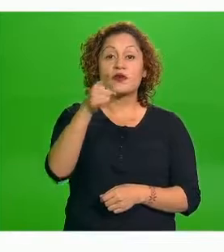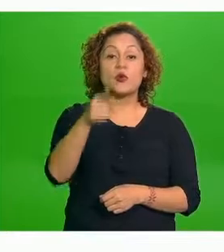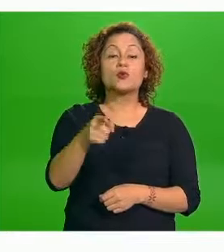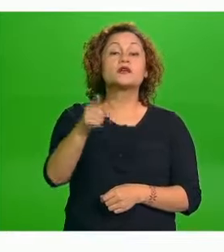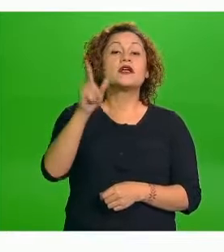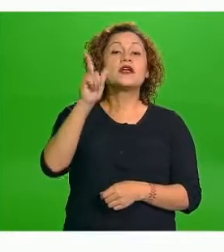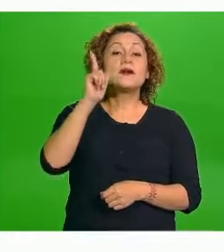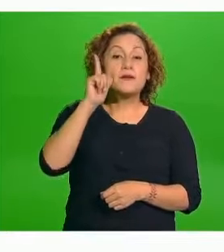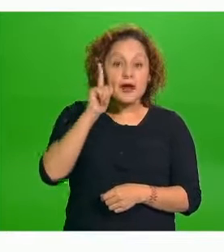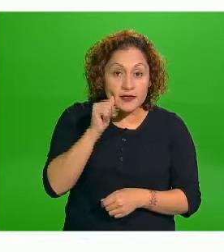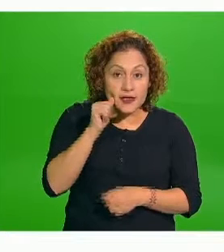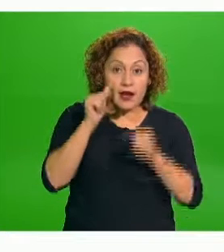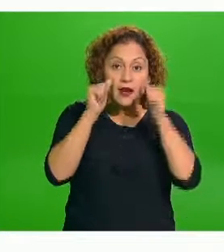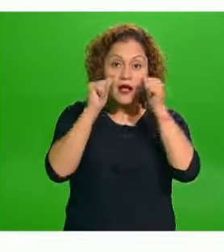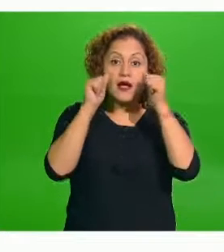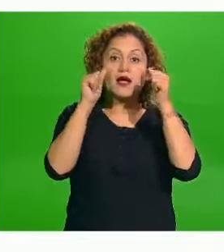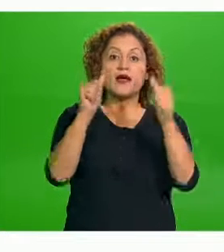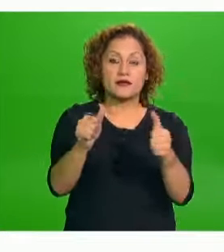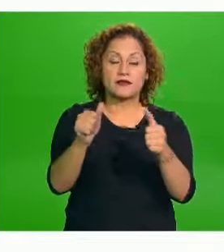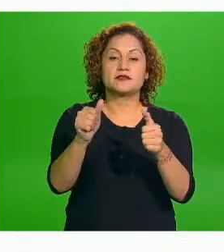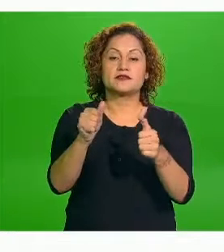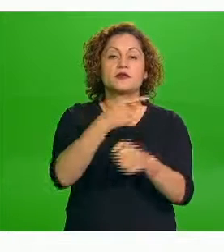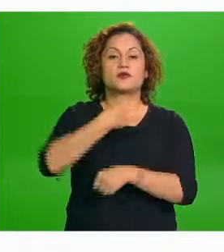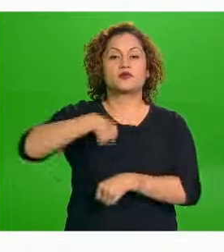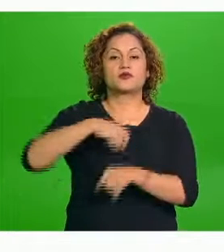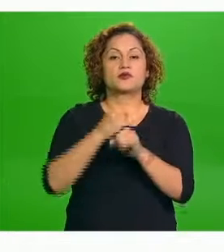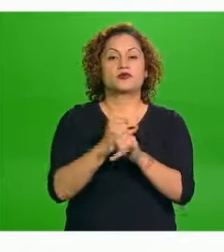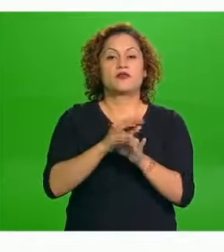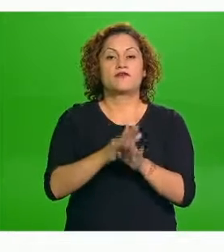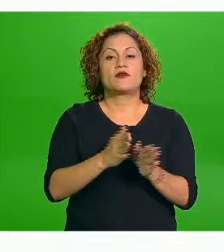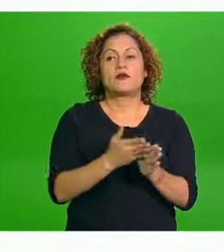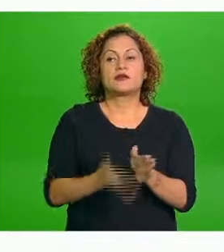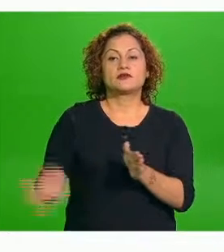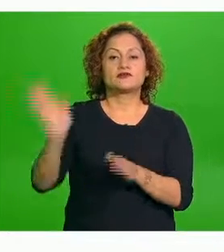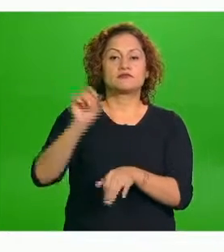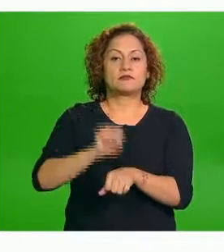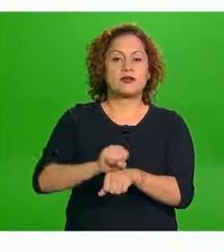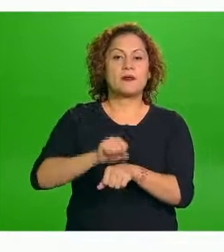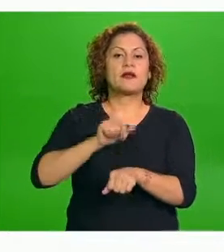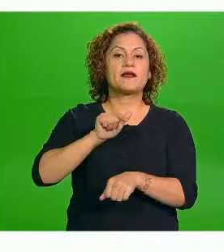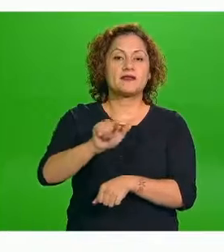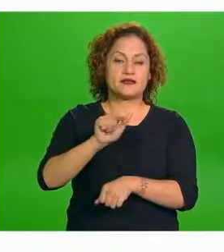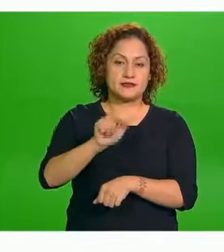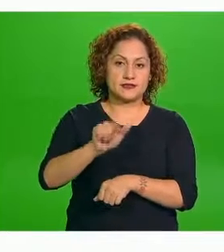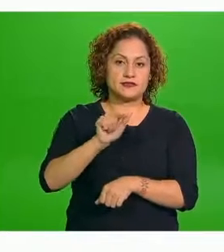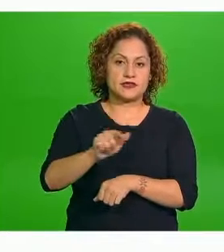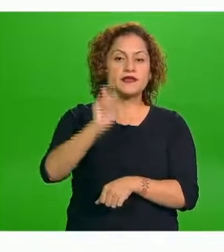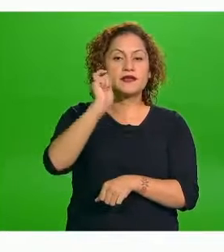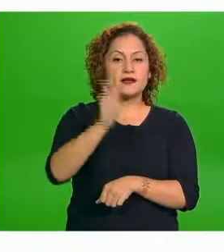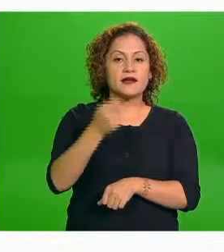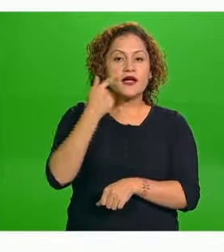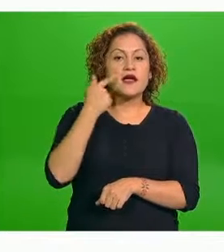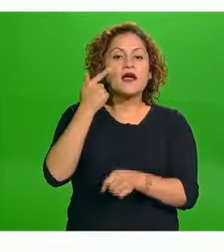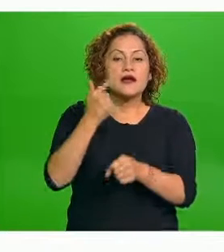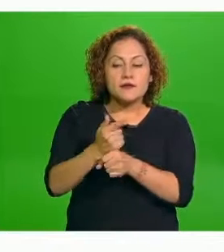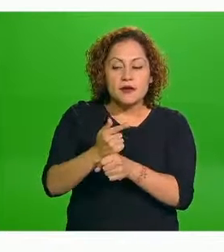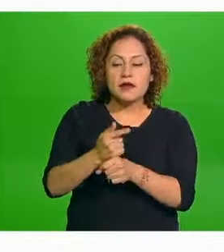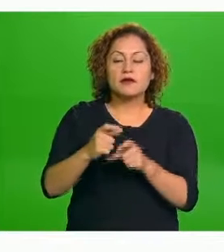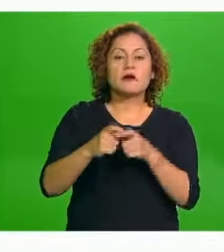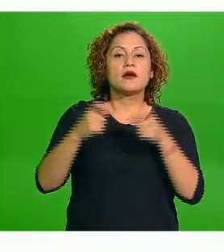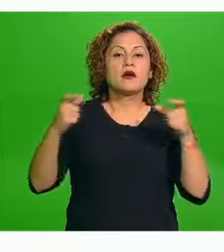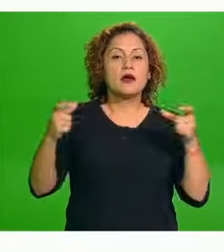día de mañana, en donde estaremos presentando la información de la semana 17 y donde podremos ver si el descenso continúa o cuál es el